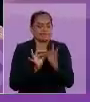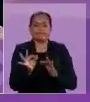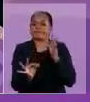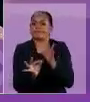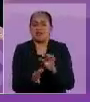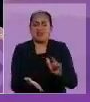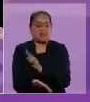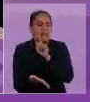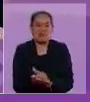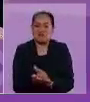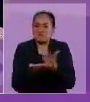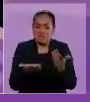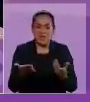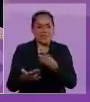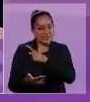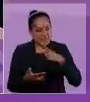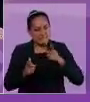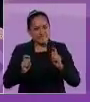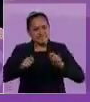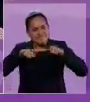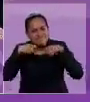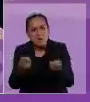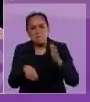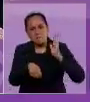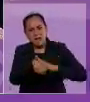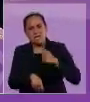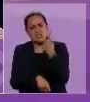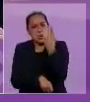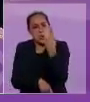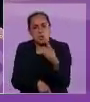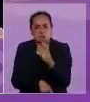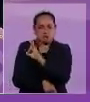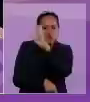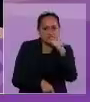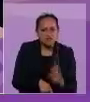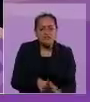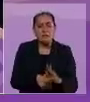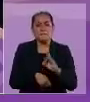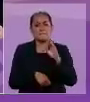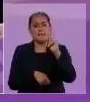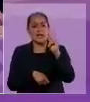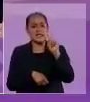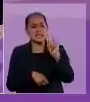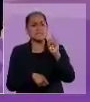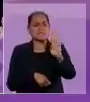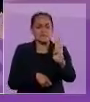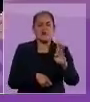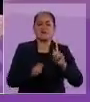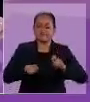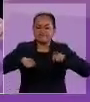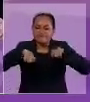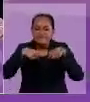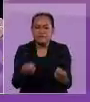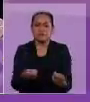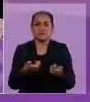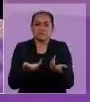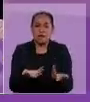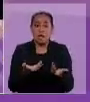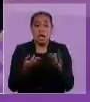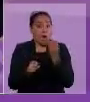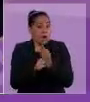debe destinarse el 1% del Producto Interno Bruto, se está destinando la